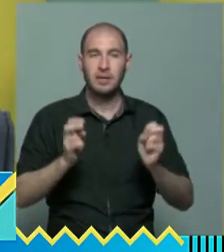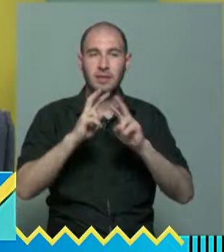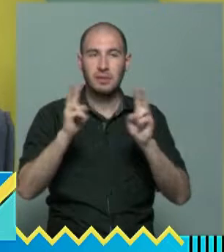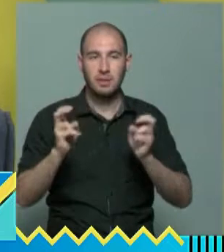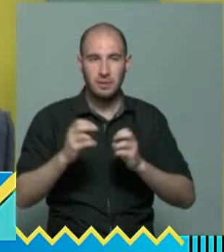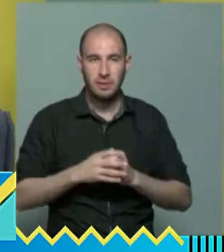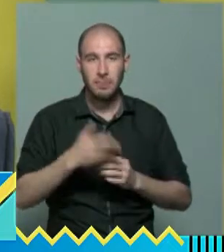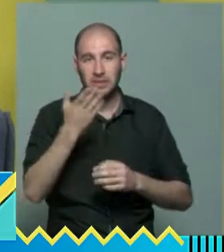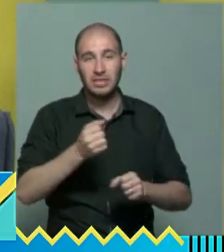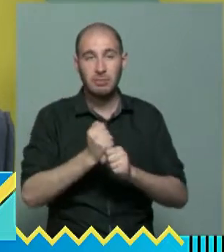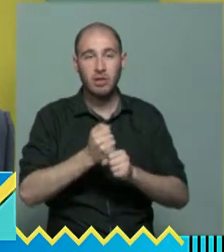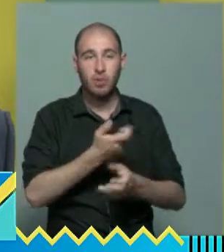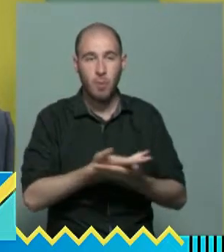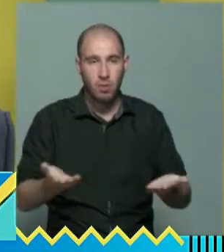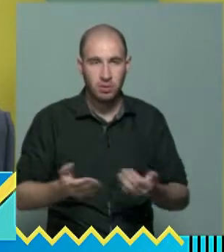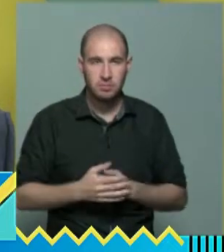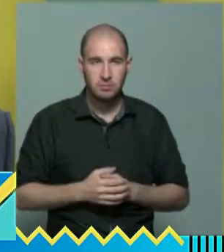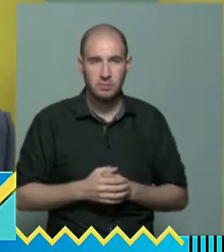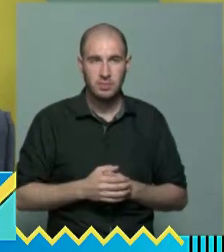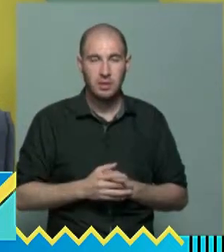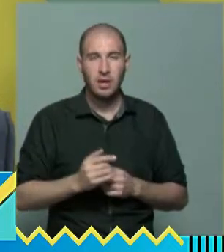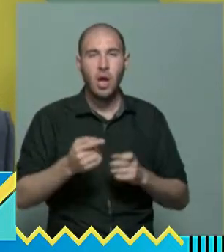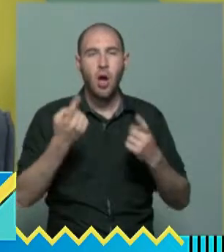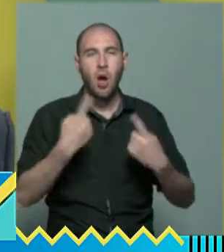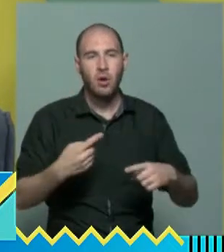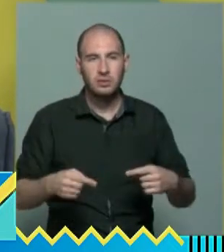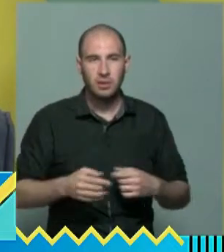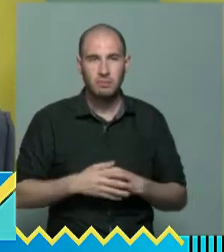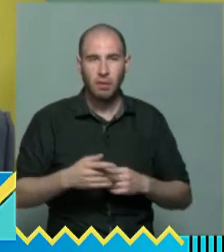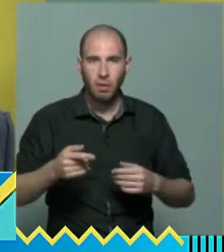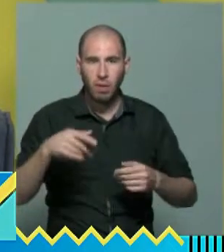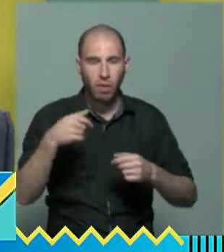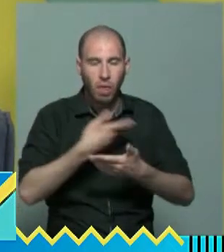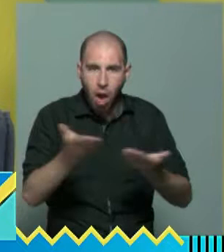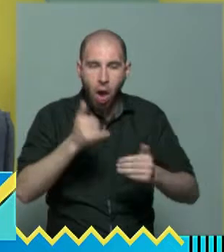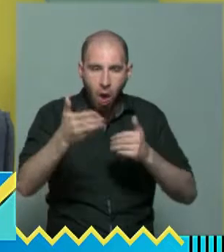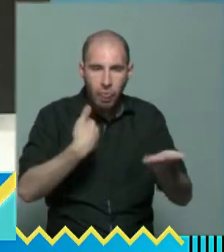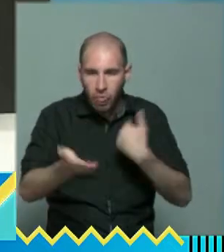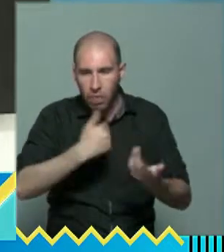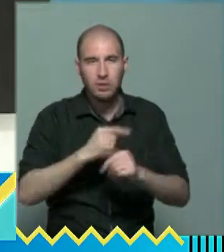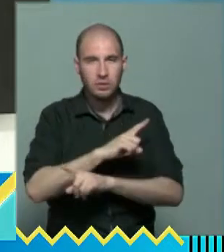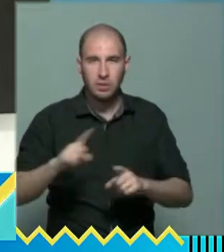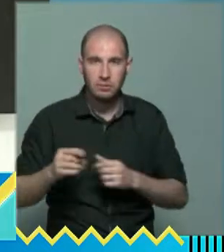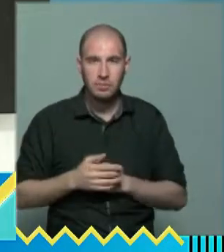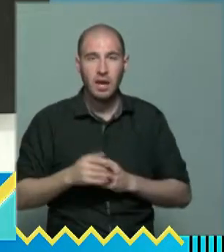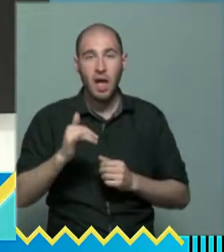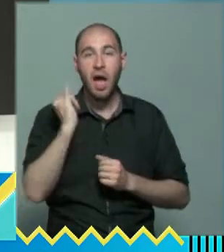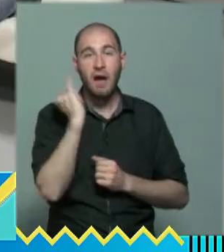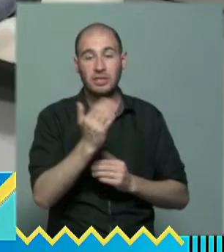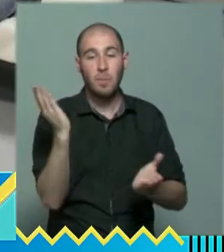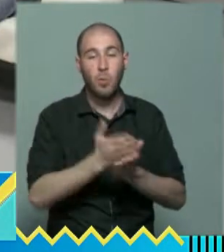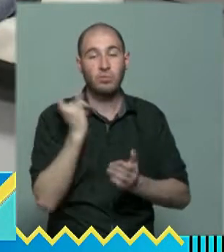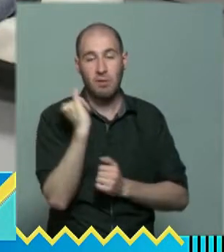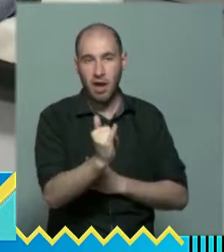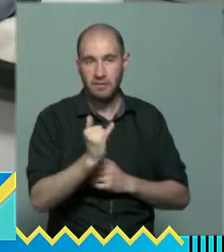los empleados públicos, por supuesto no va a ser una cosa compulsiva ni nada por el estilo. Se le va a notificar la